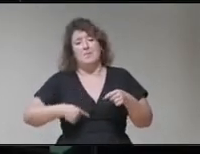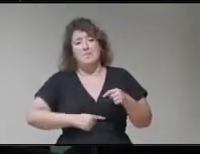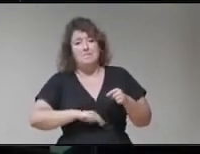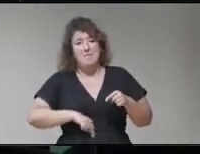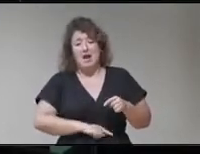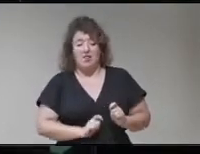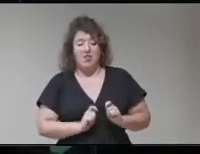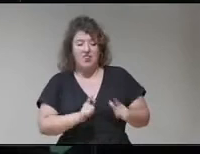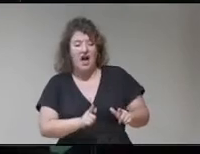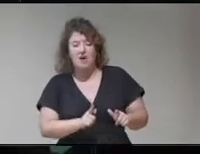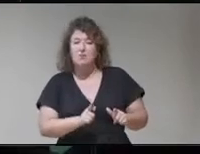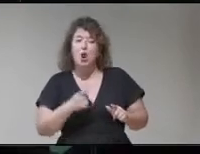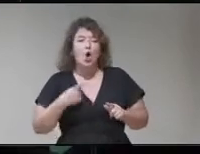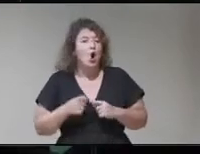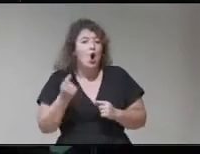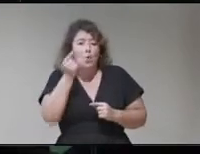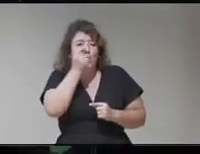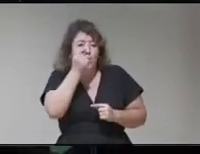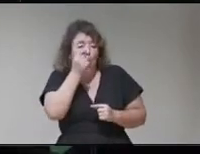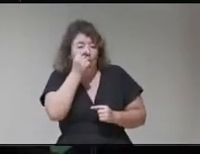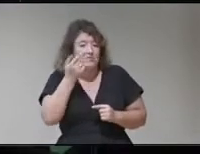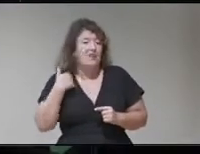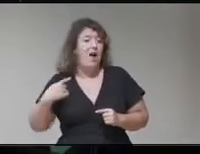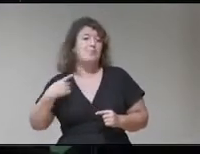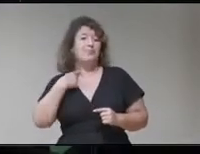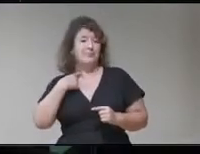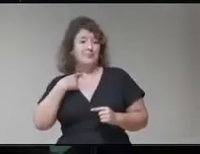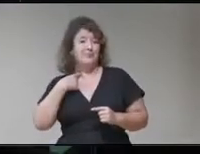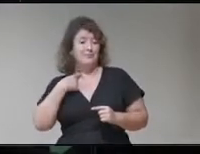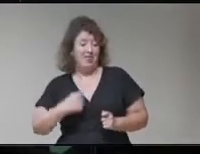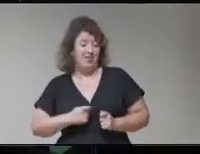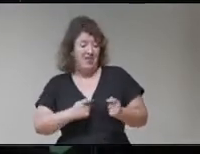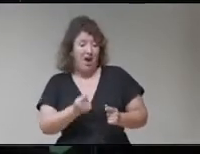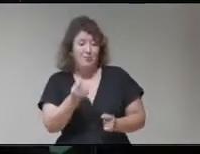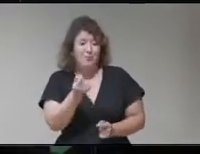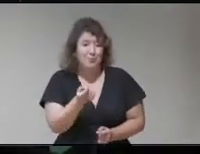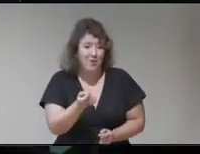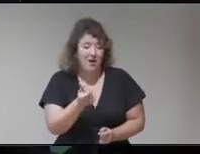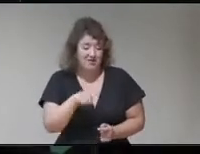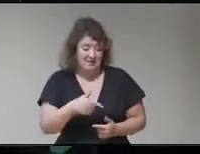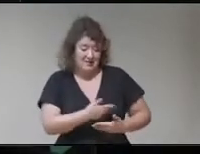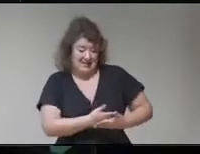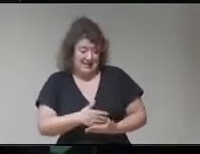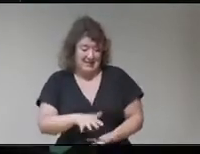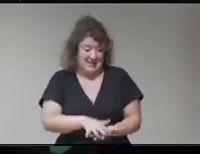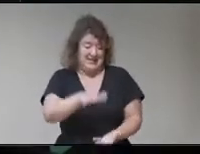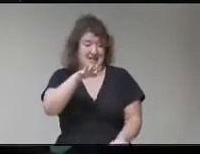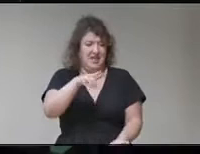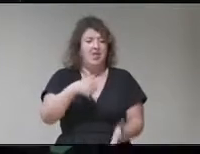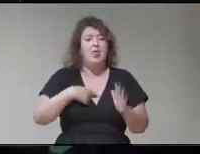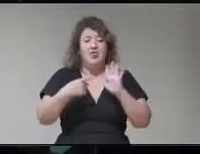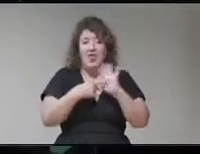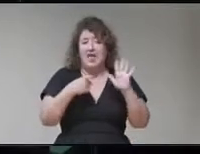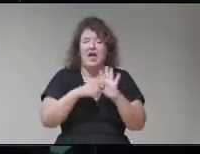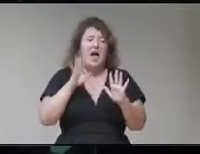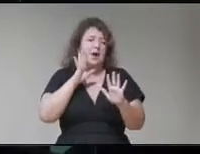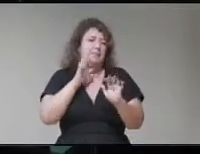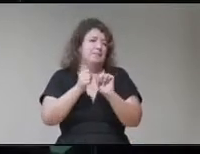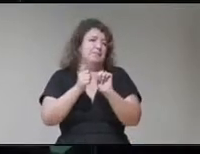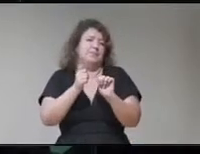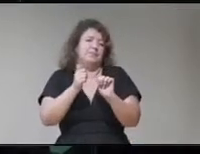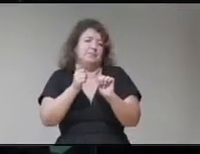no le transfiere aquellos pocos que perdió inicialmente. De tal manera que aquel hijo que sigue con la dieta, vamos a